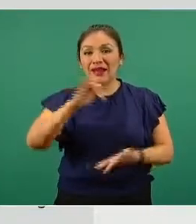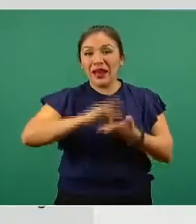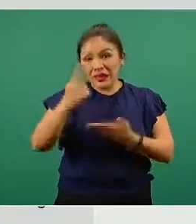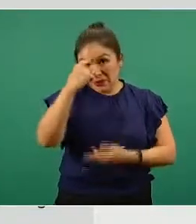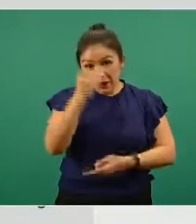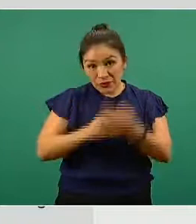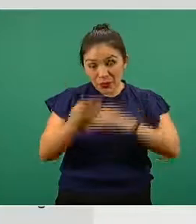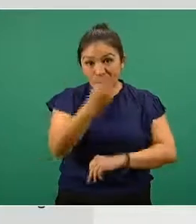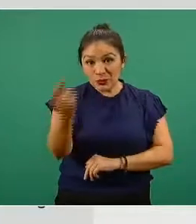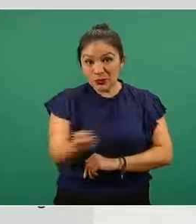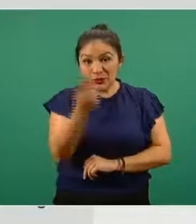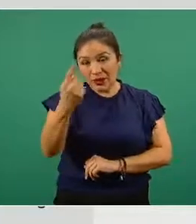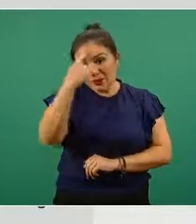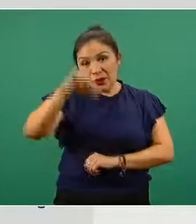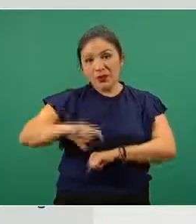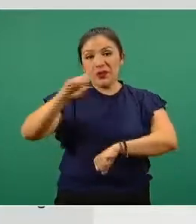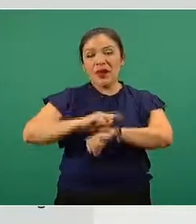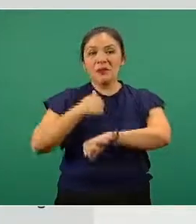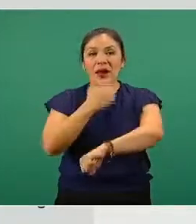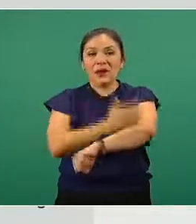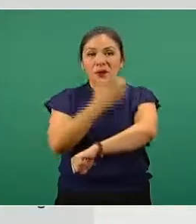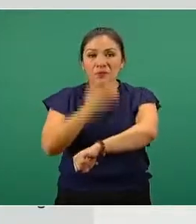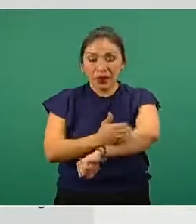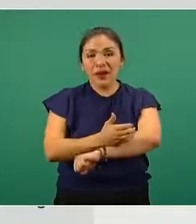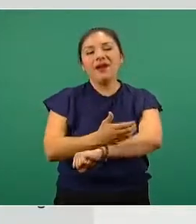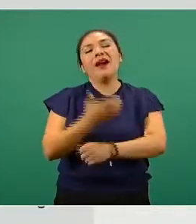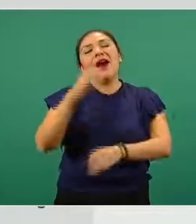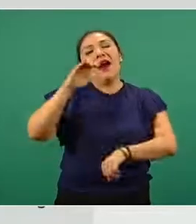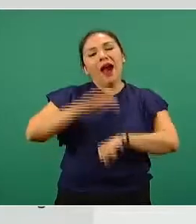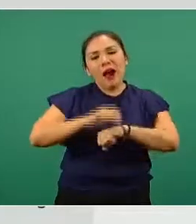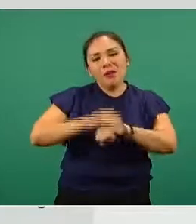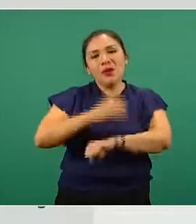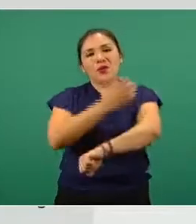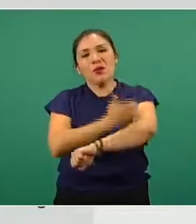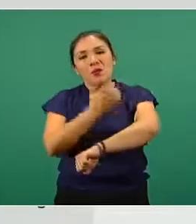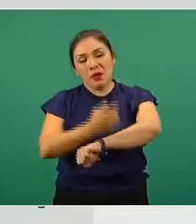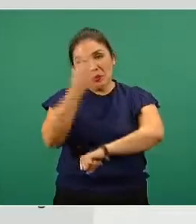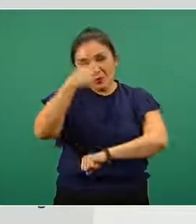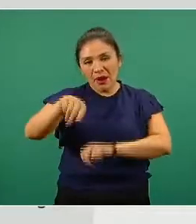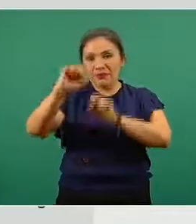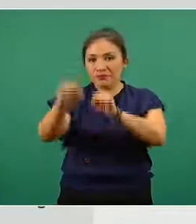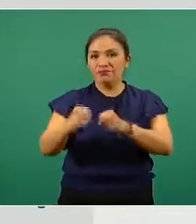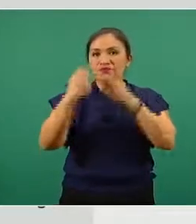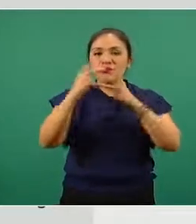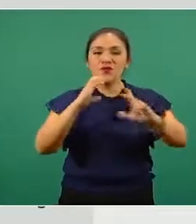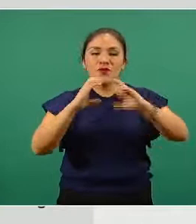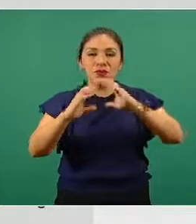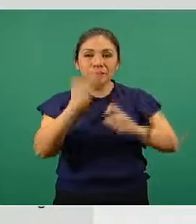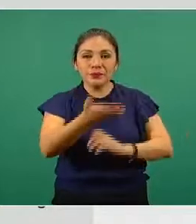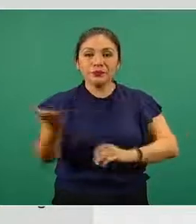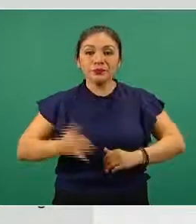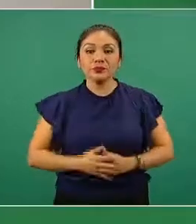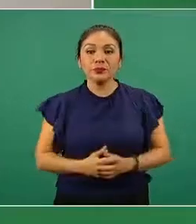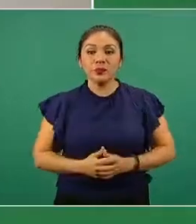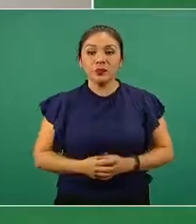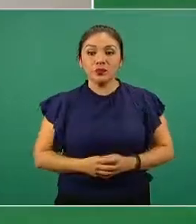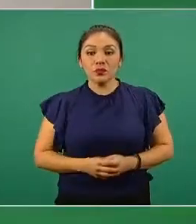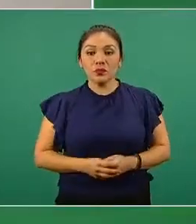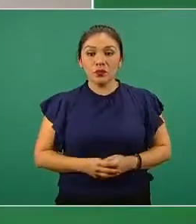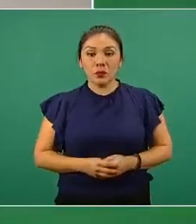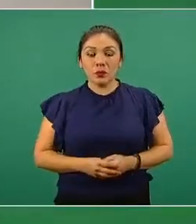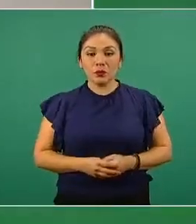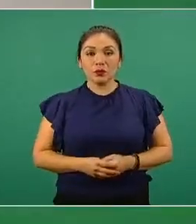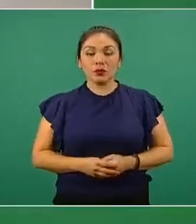todos ustedes por acompañarnos, colegas y amigos de los medios de comunicación. Vamos